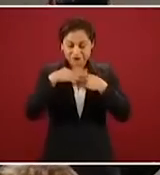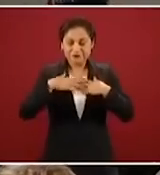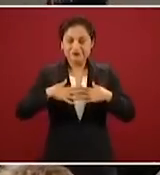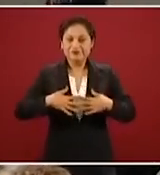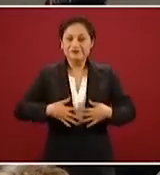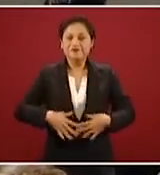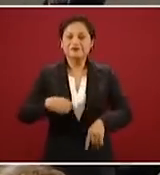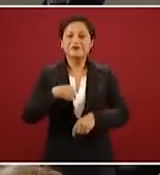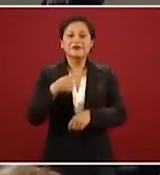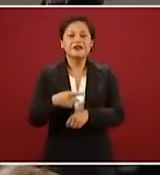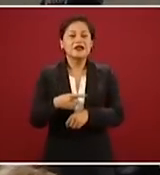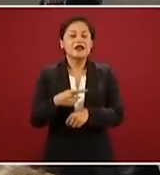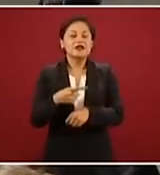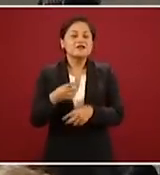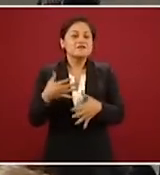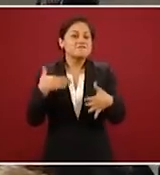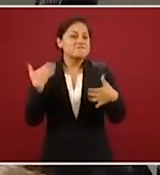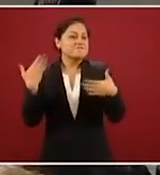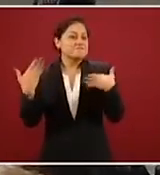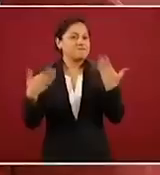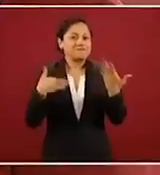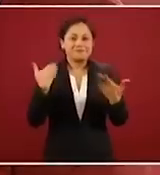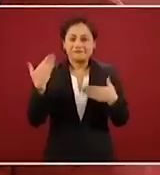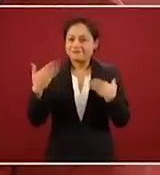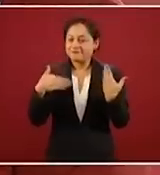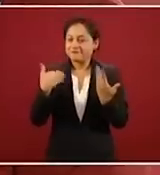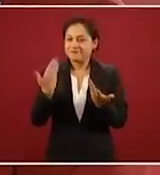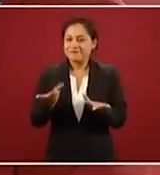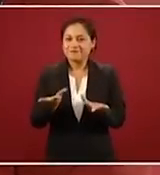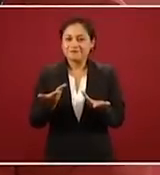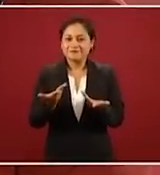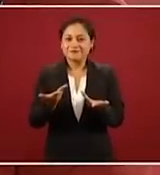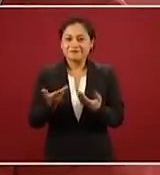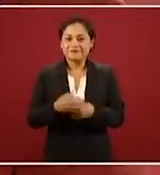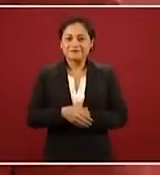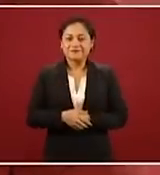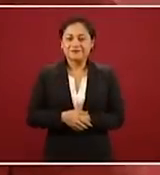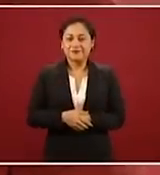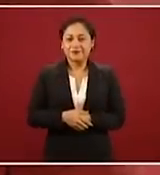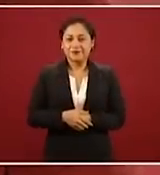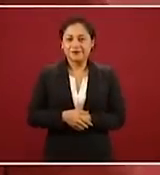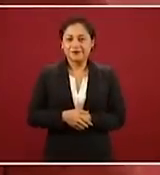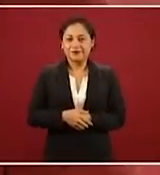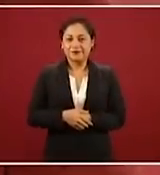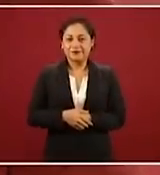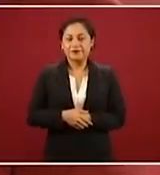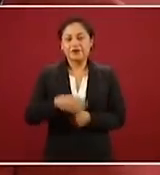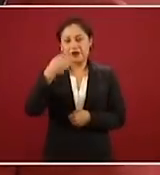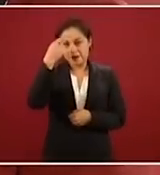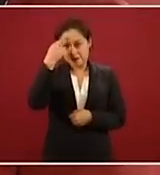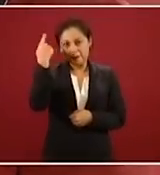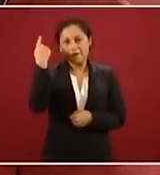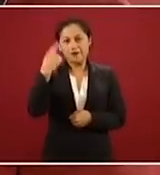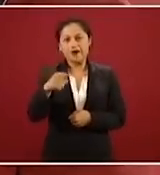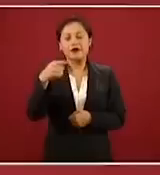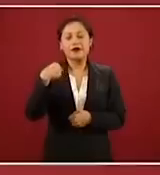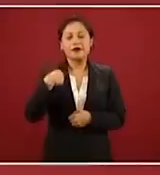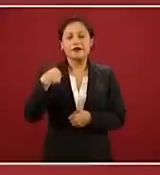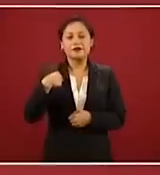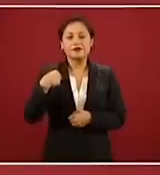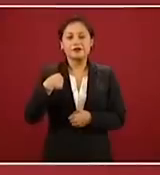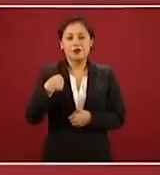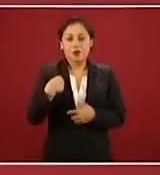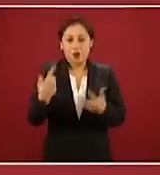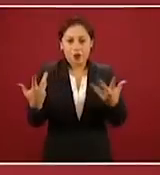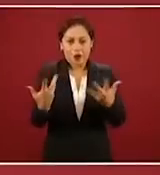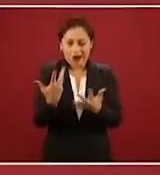entusiasmo. Un entusiasmo de hacer lo que siempre me ha gustado, lo